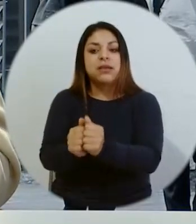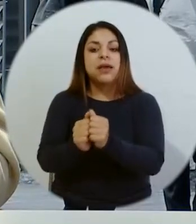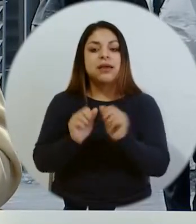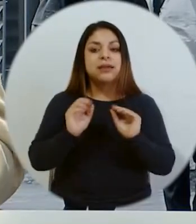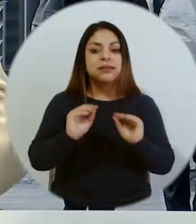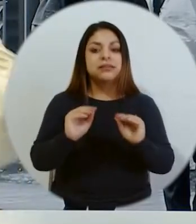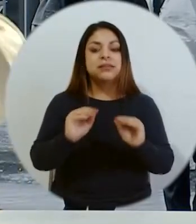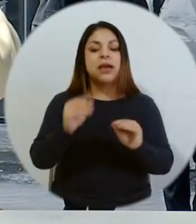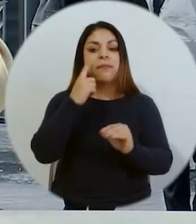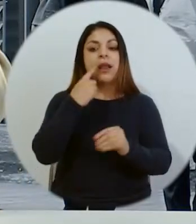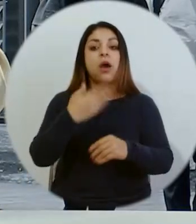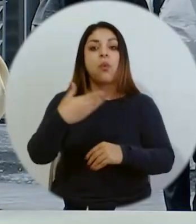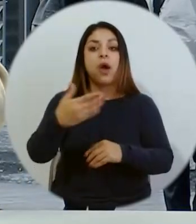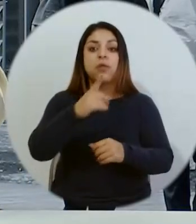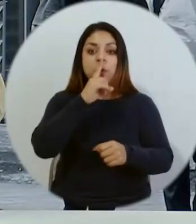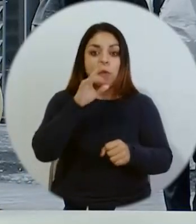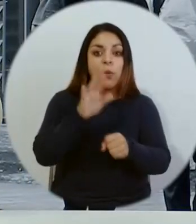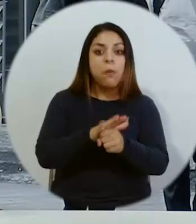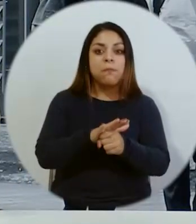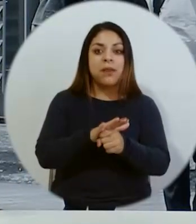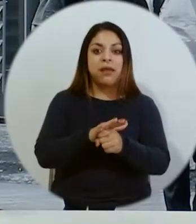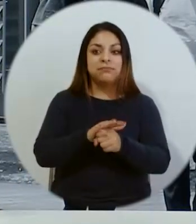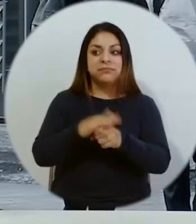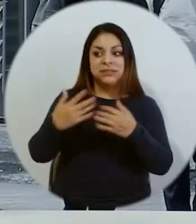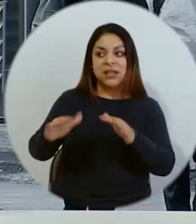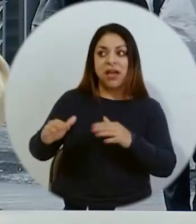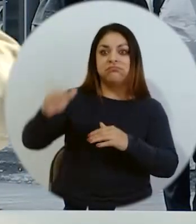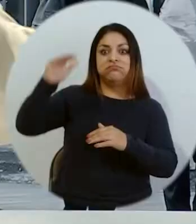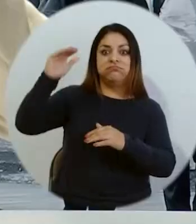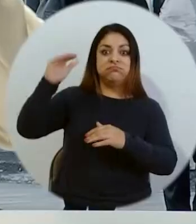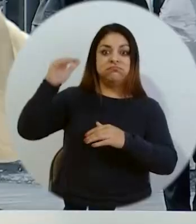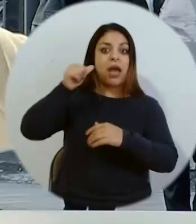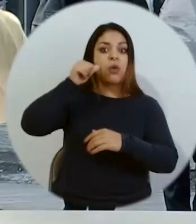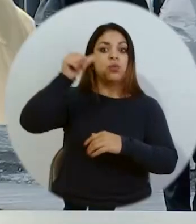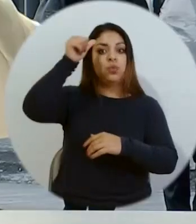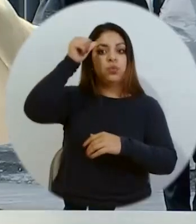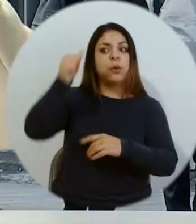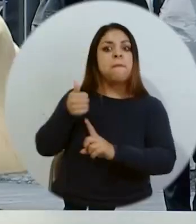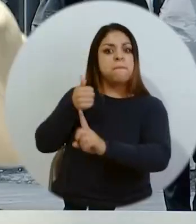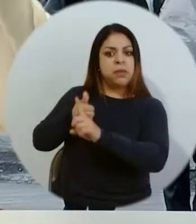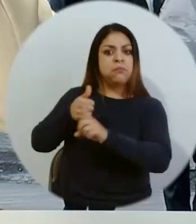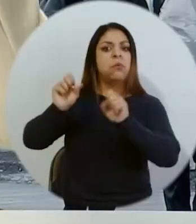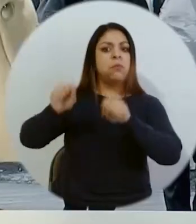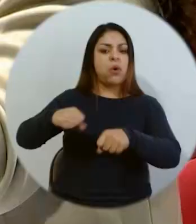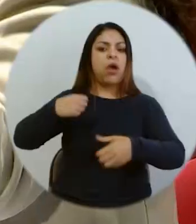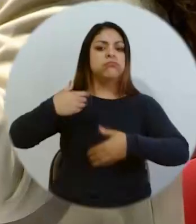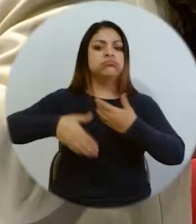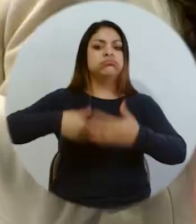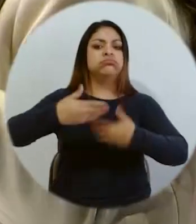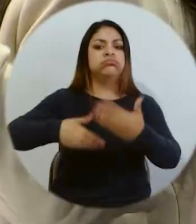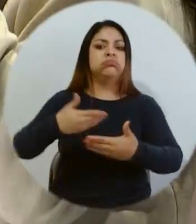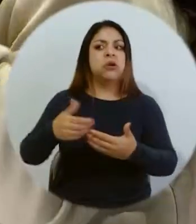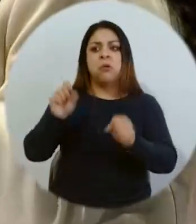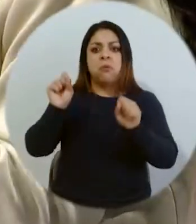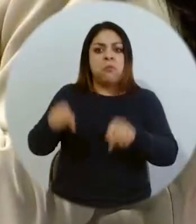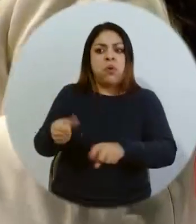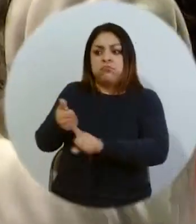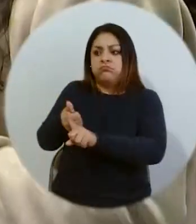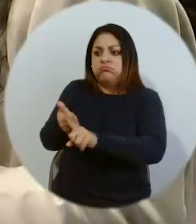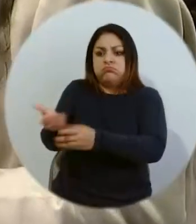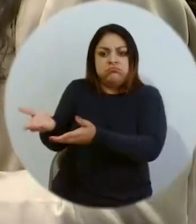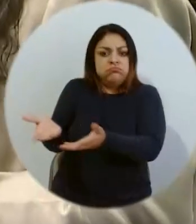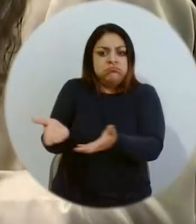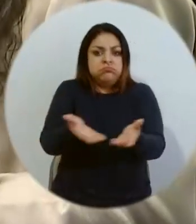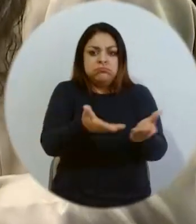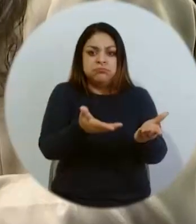y enseñarlos para que cuando cumplan la mayoría de edad puedan desenvolverse, puedan alzar vuelo, puedan hacer las cosas por